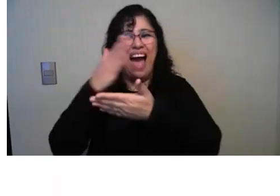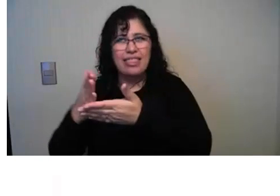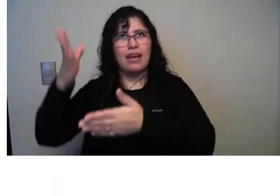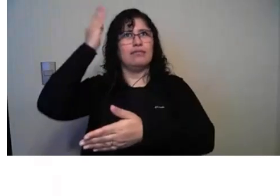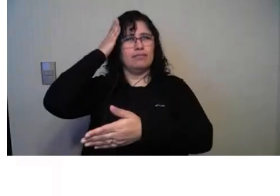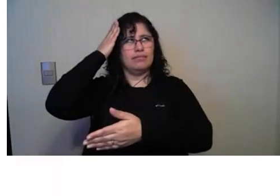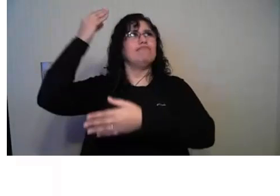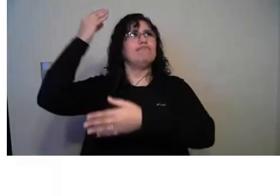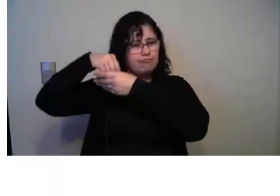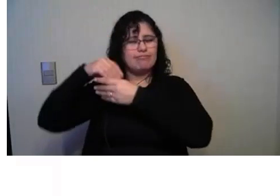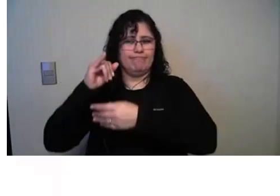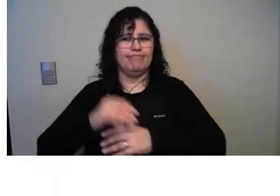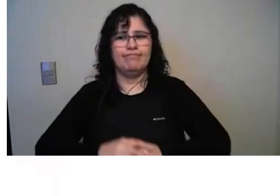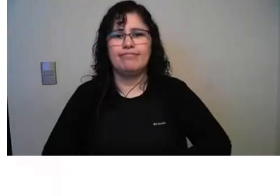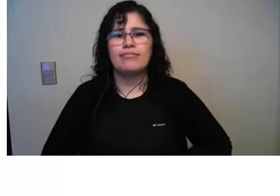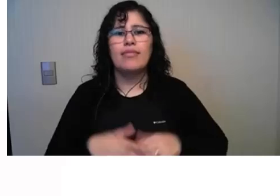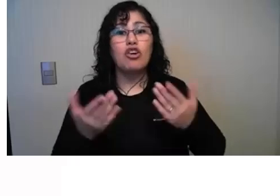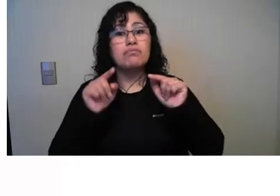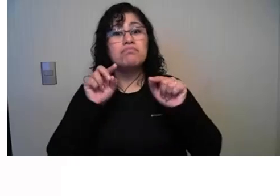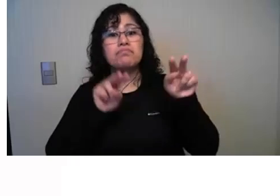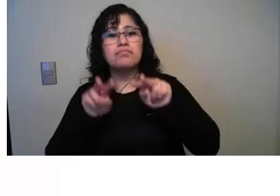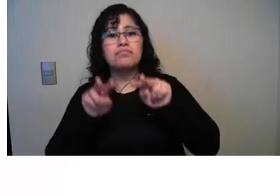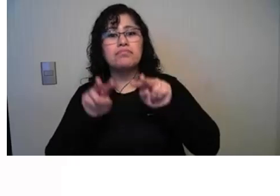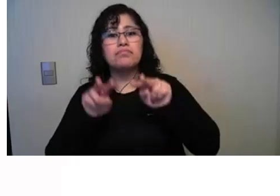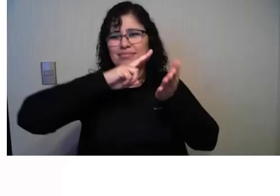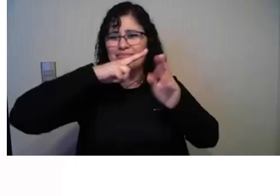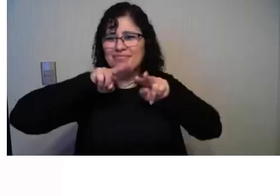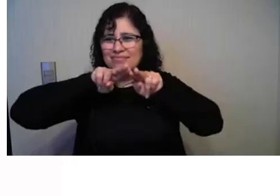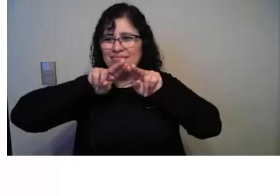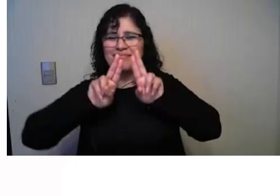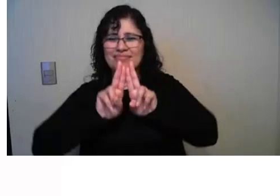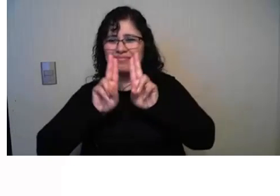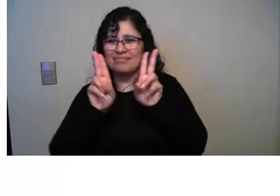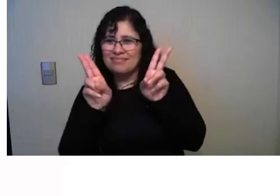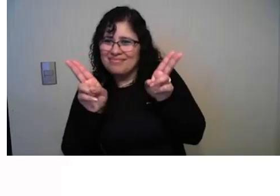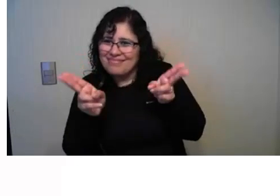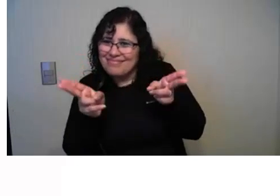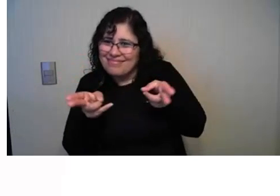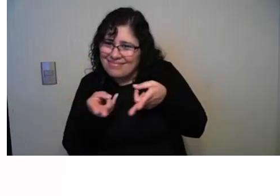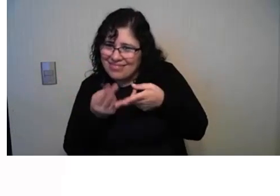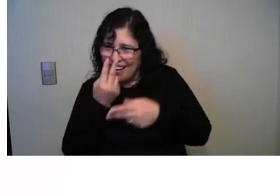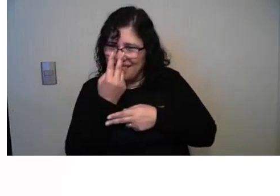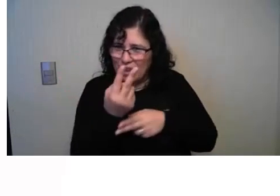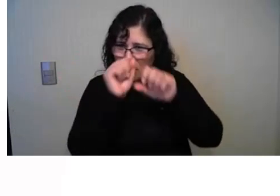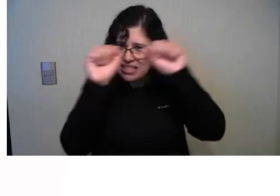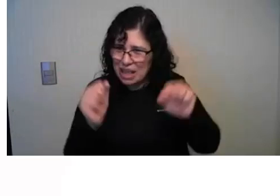Entonces, si se fijan, acá, bueno, tenemos los mismos sistemas que hemos hablado, pero esta vez volvemos a cambiar